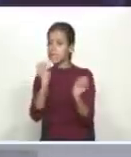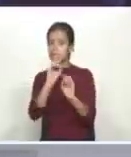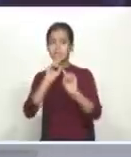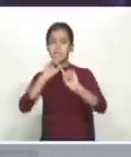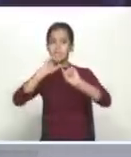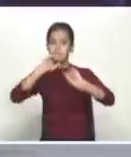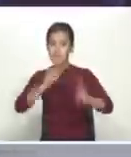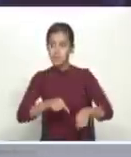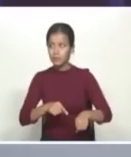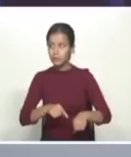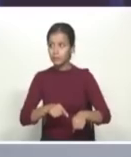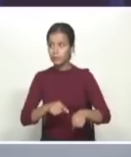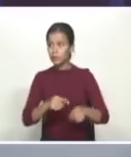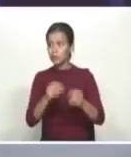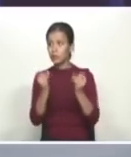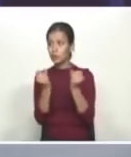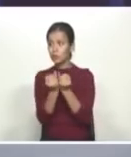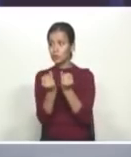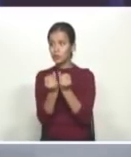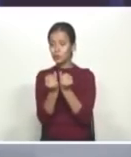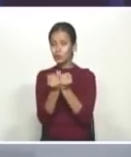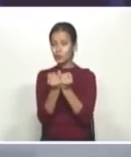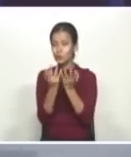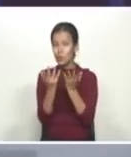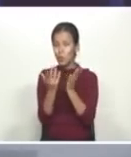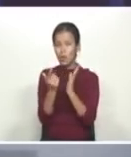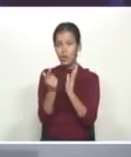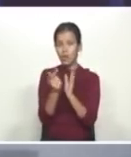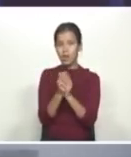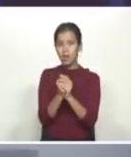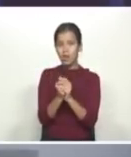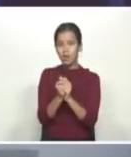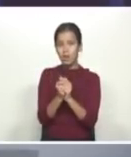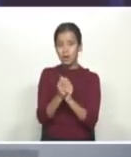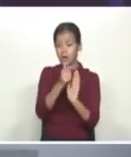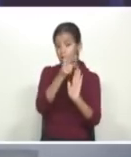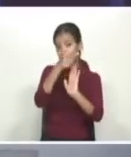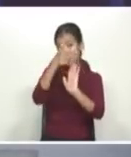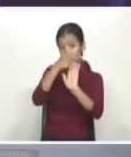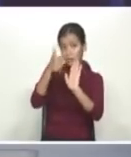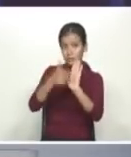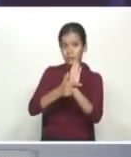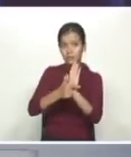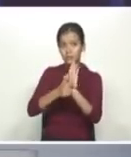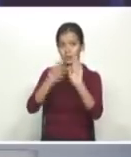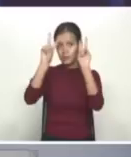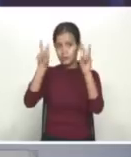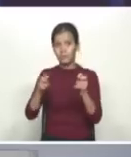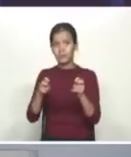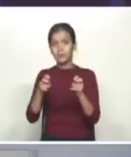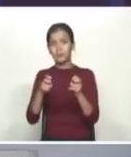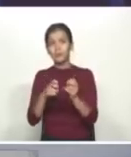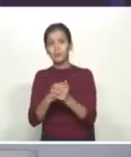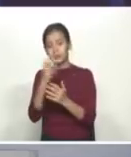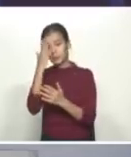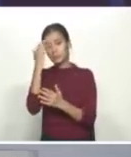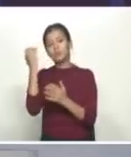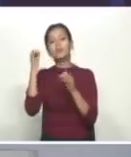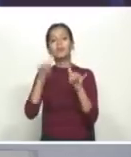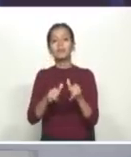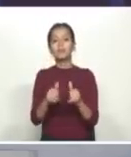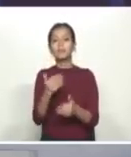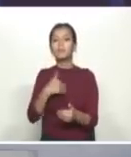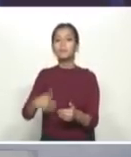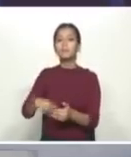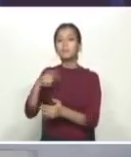este empobrecimiento legal, aun y cuando no sea legítimo ni moral. Porque aquí la presidenta